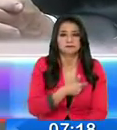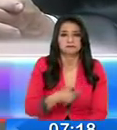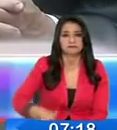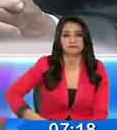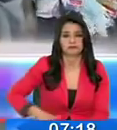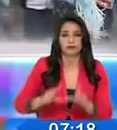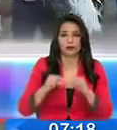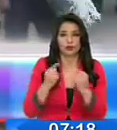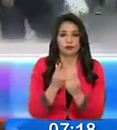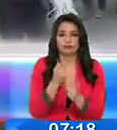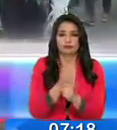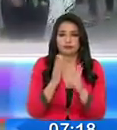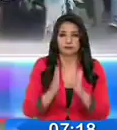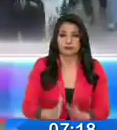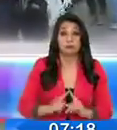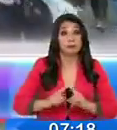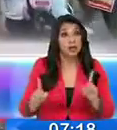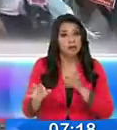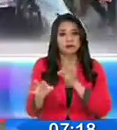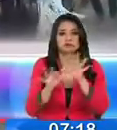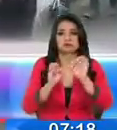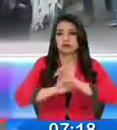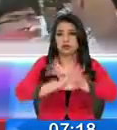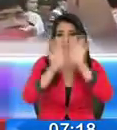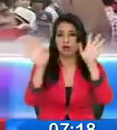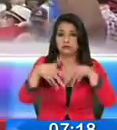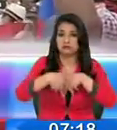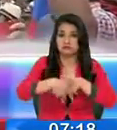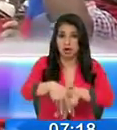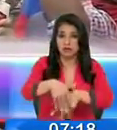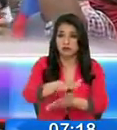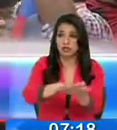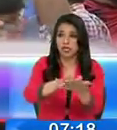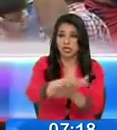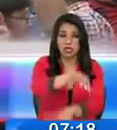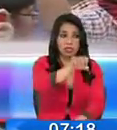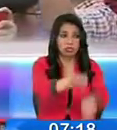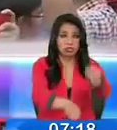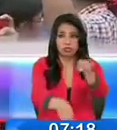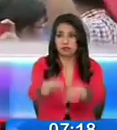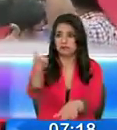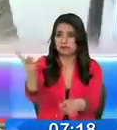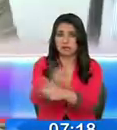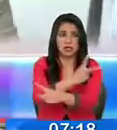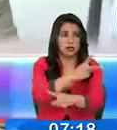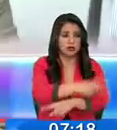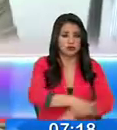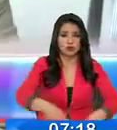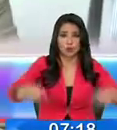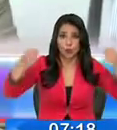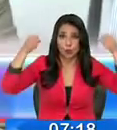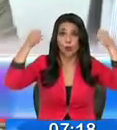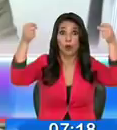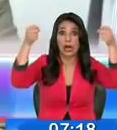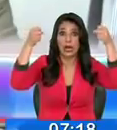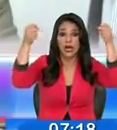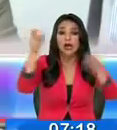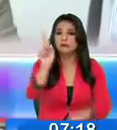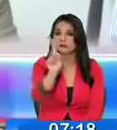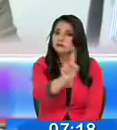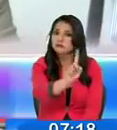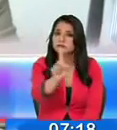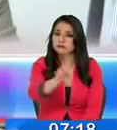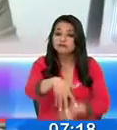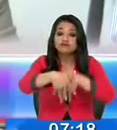aclaró además que la marcha convocada no tiene tintes de violencia ni es una huelga. Sino que era una